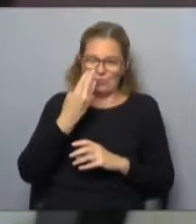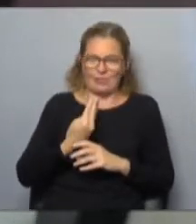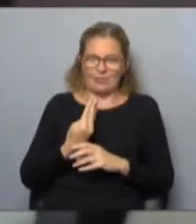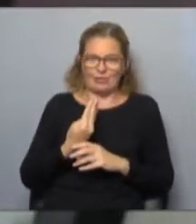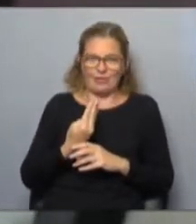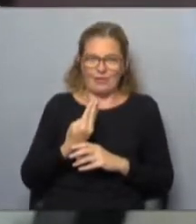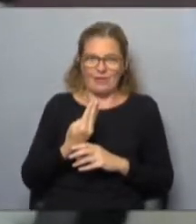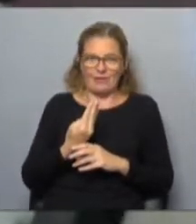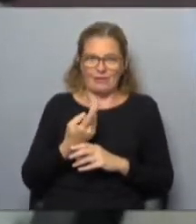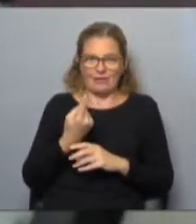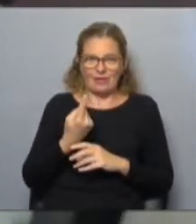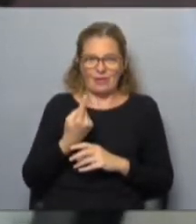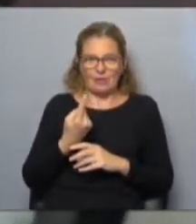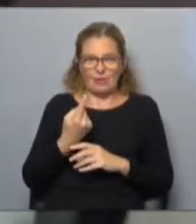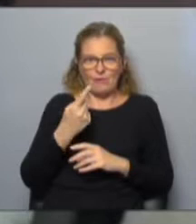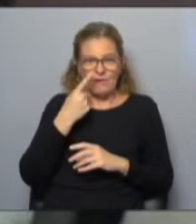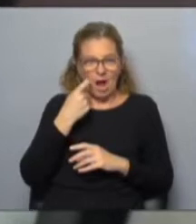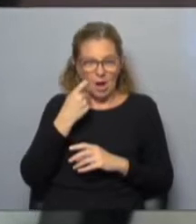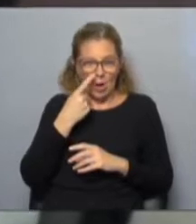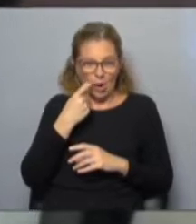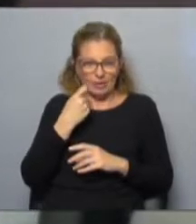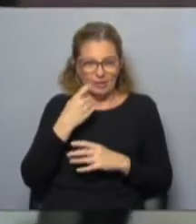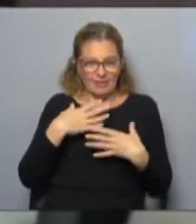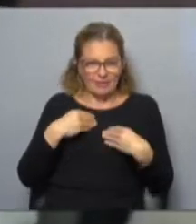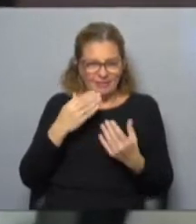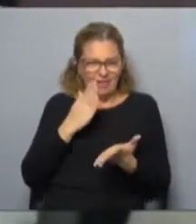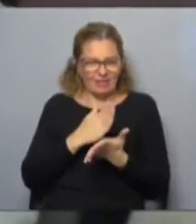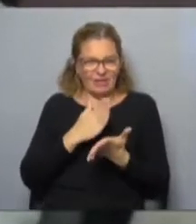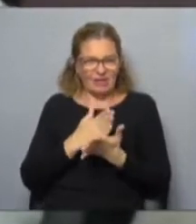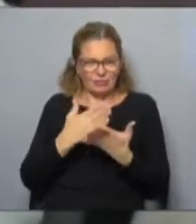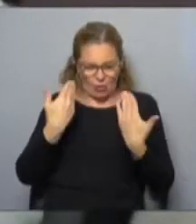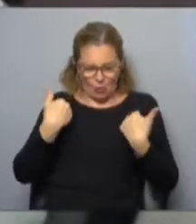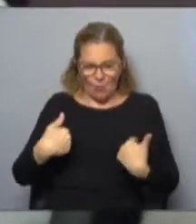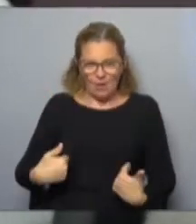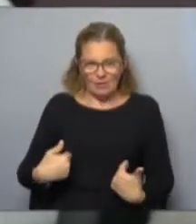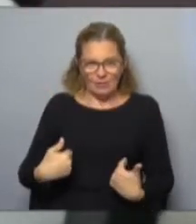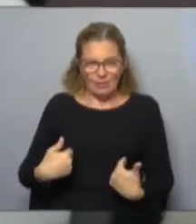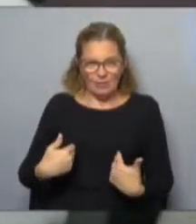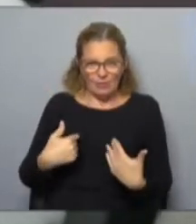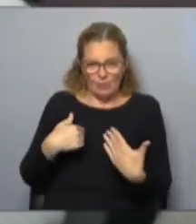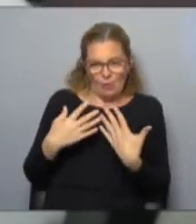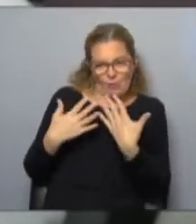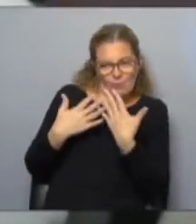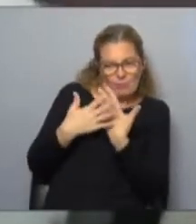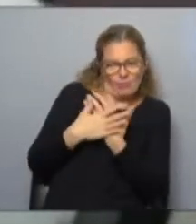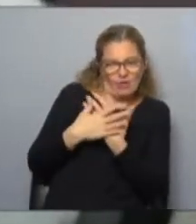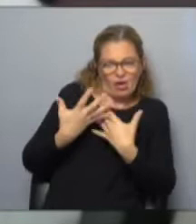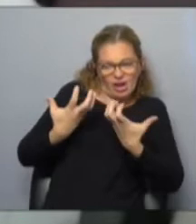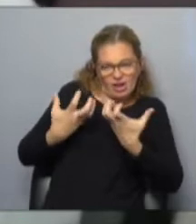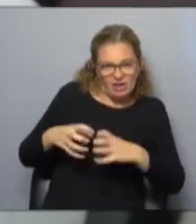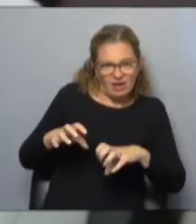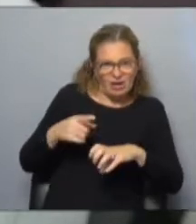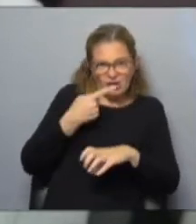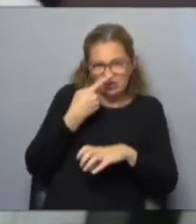manifiesta que aún hay varones que sienten el derecho de hacer con nuestro cuerpo e intimidad lo que quieren